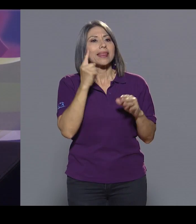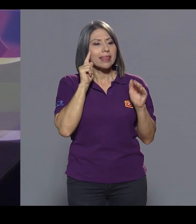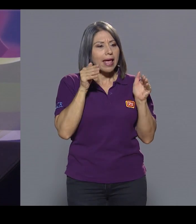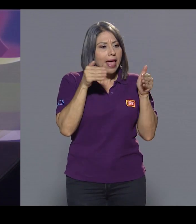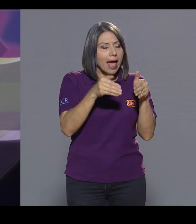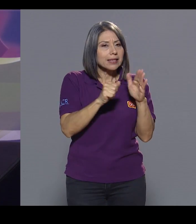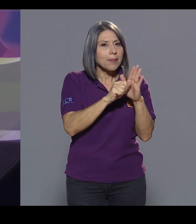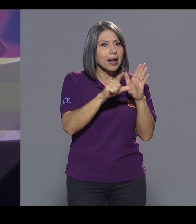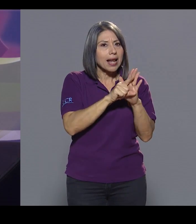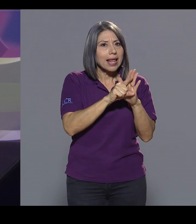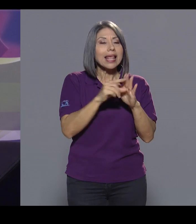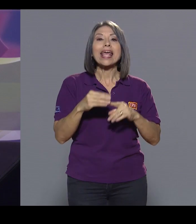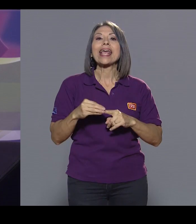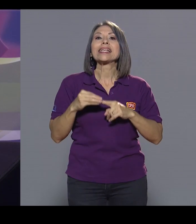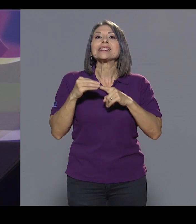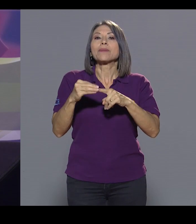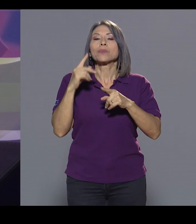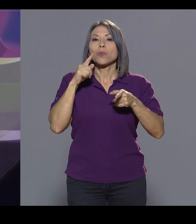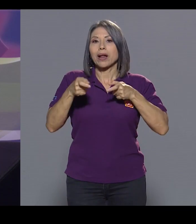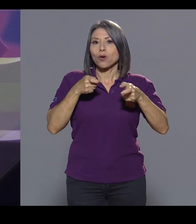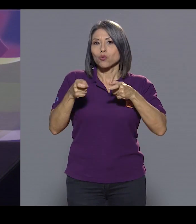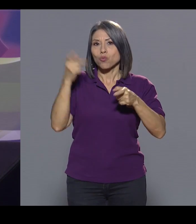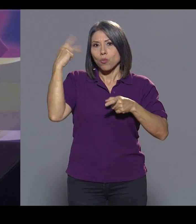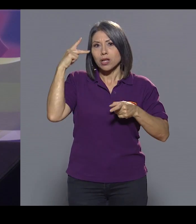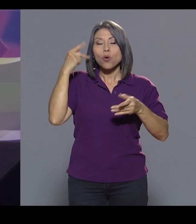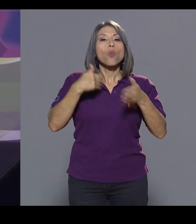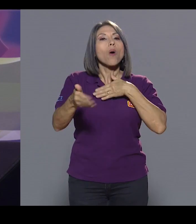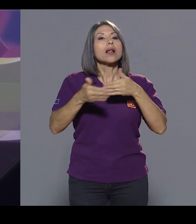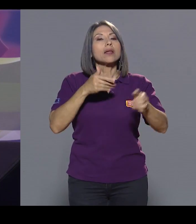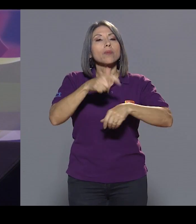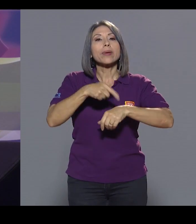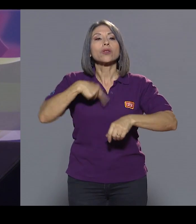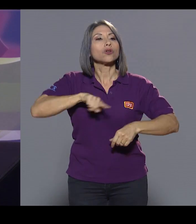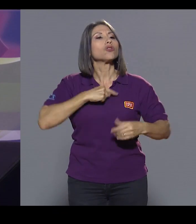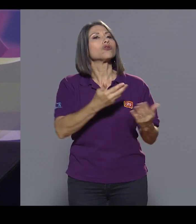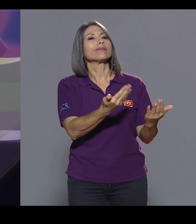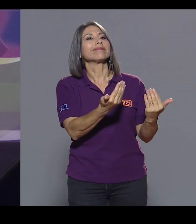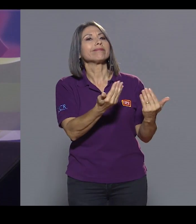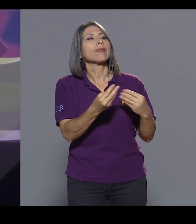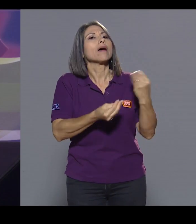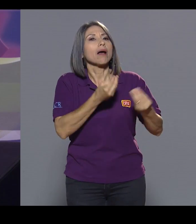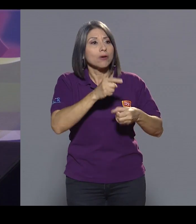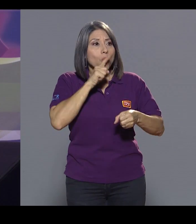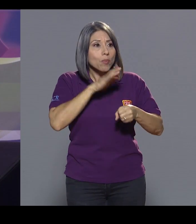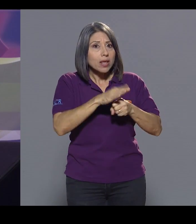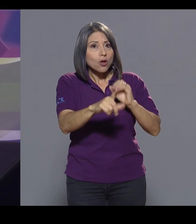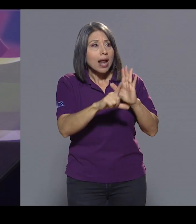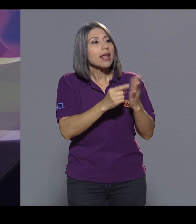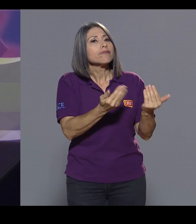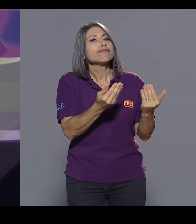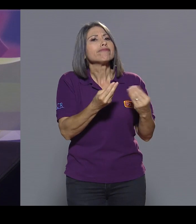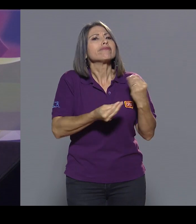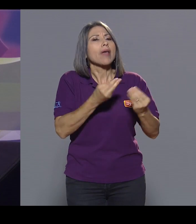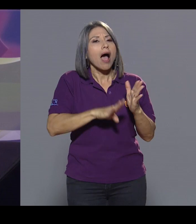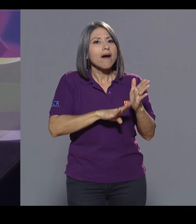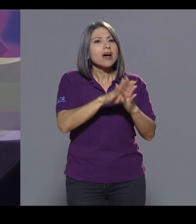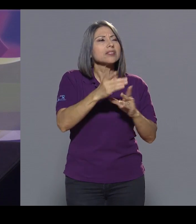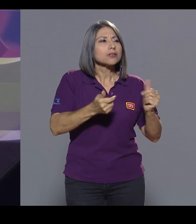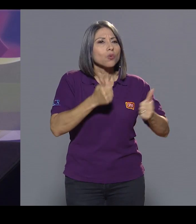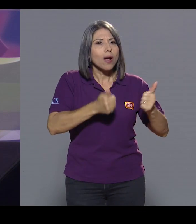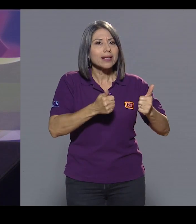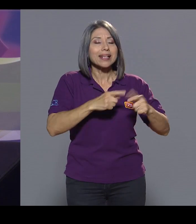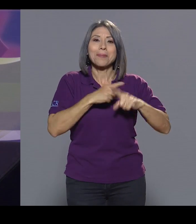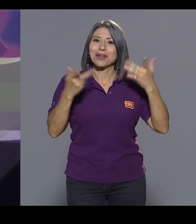para el control político, que en cualquier momento podemos pedir cuentas de los avances del cumplimiento de esta ley. Pero le